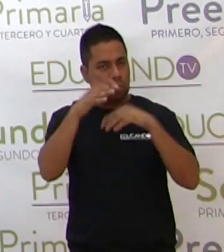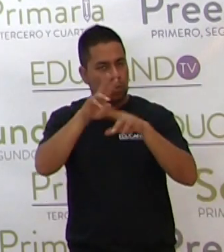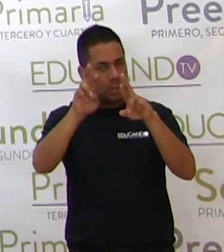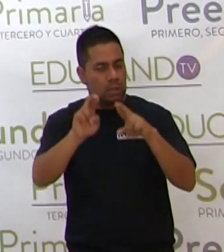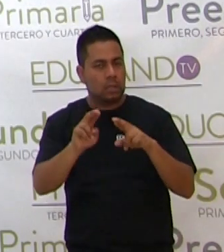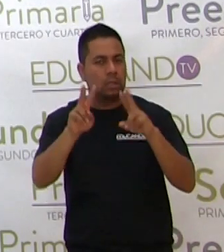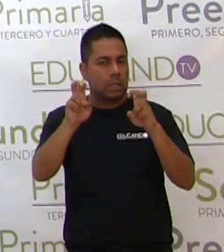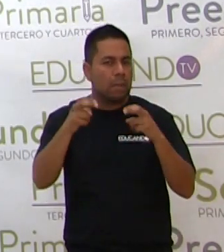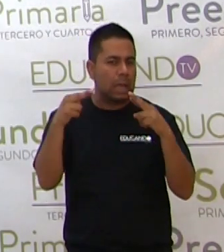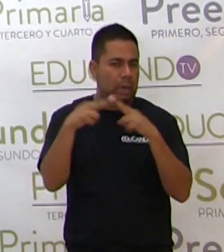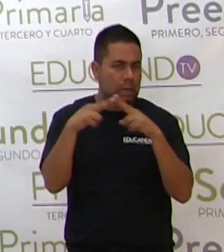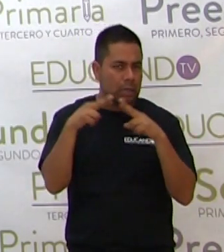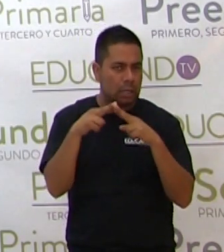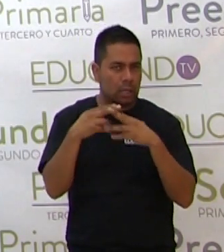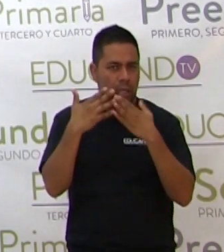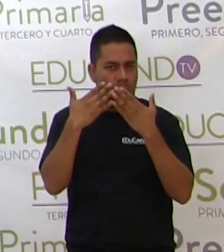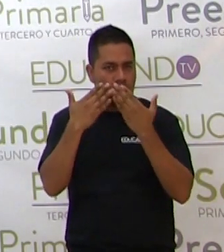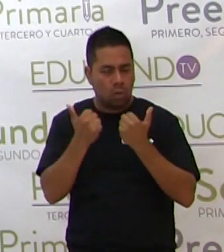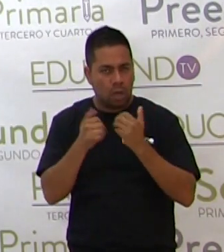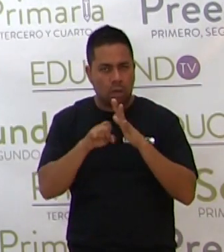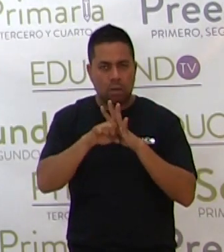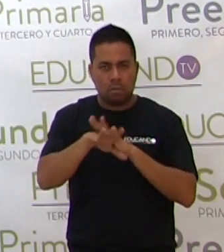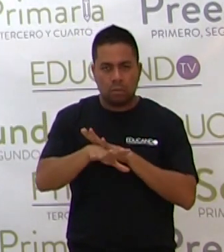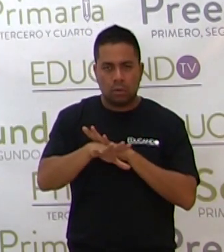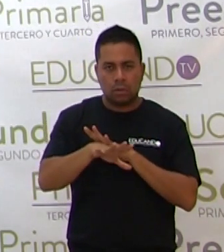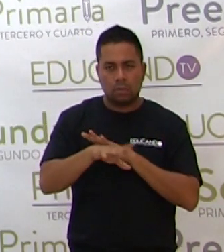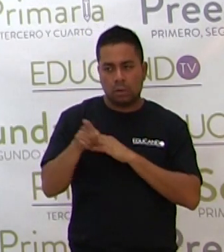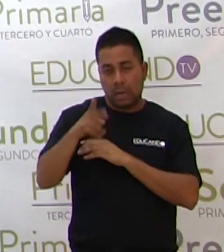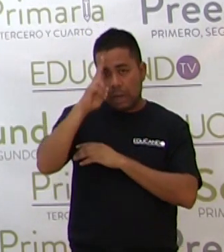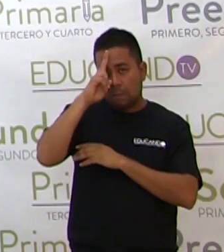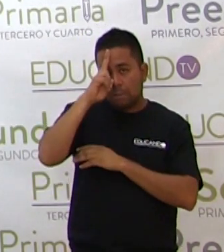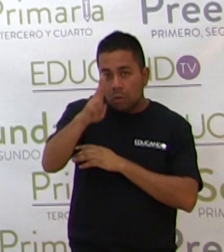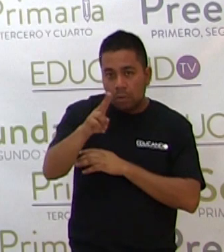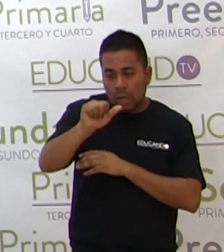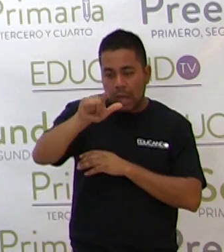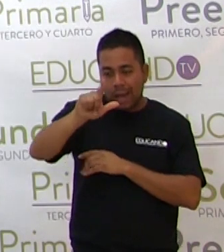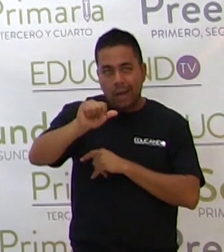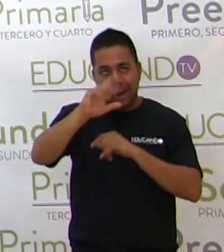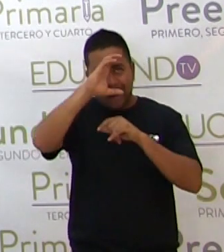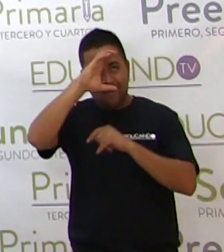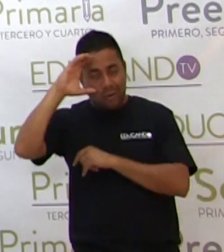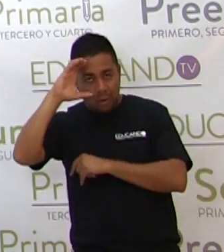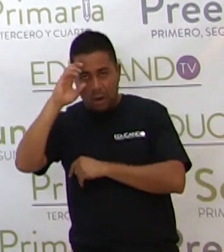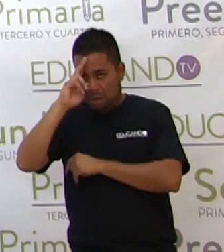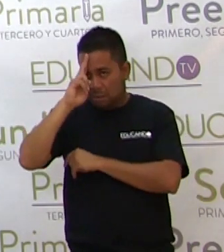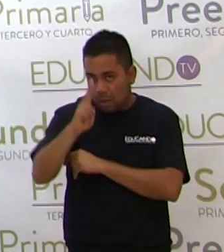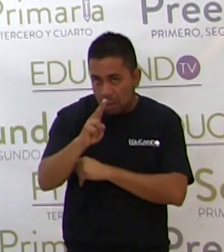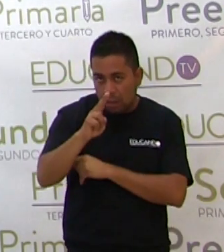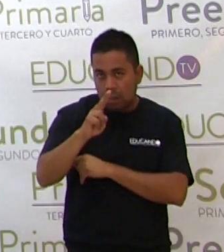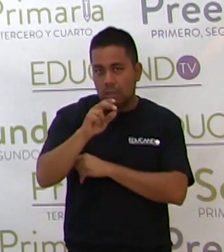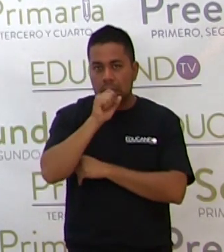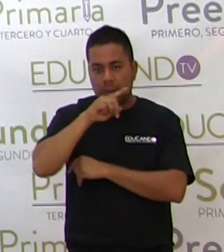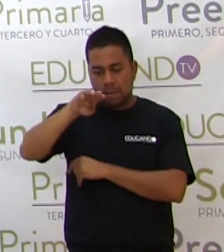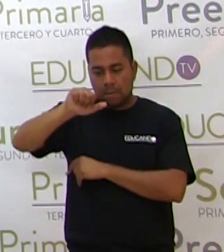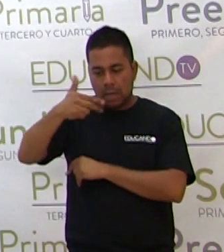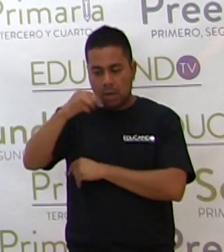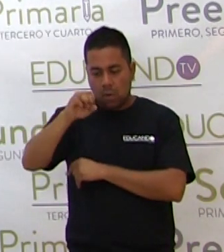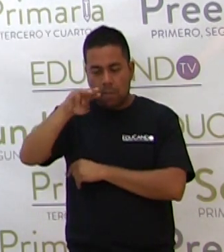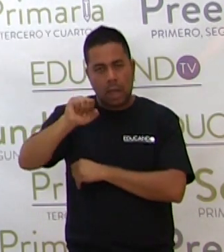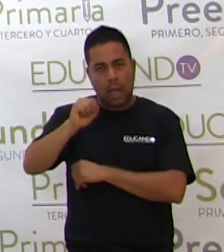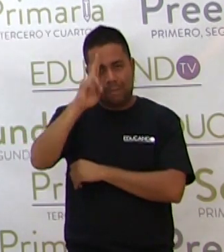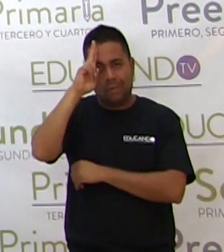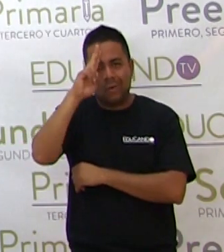es que no hay imágenes están prohibidas las imágenes de ala están prohibidas las imágenes del profeta mahoma